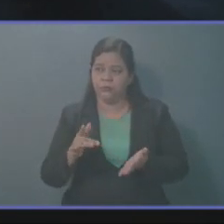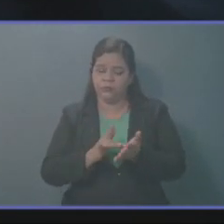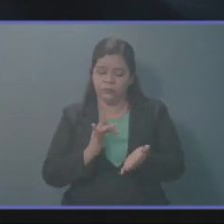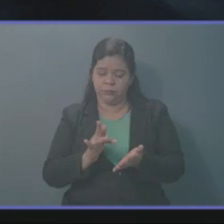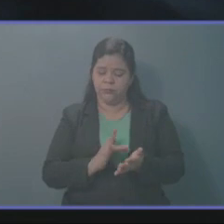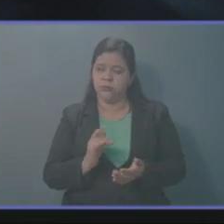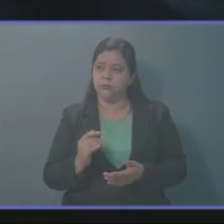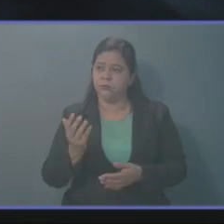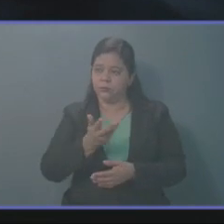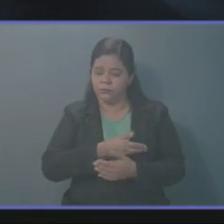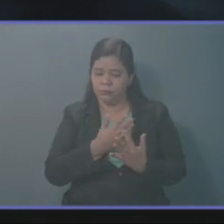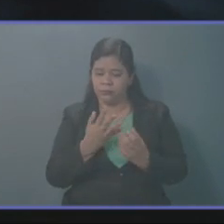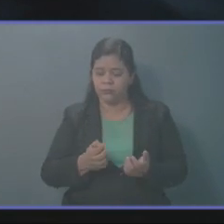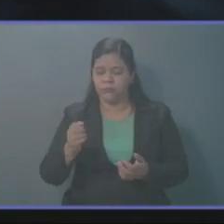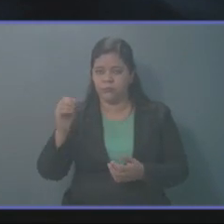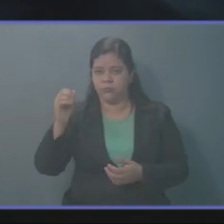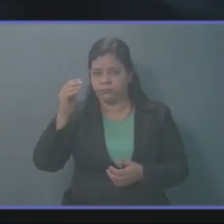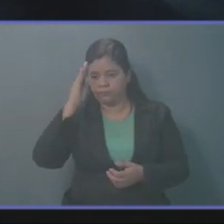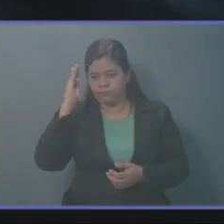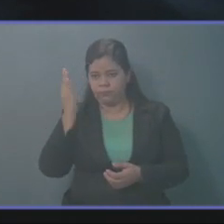saludarla.